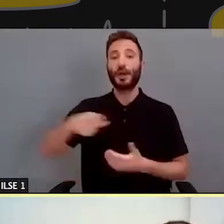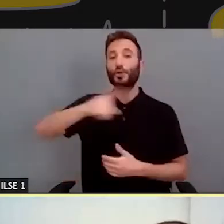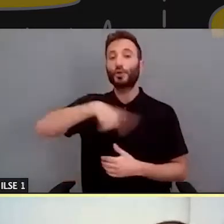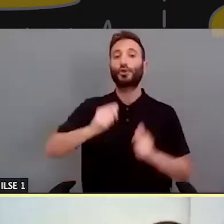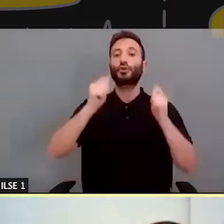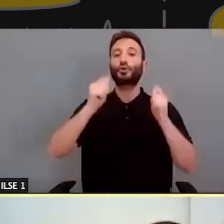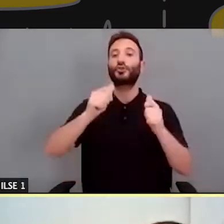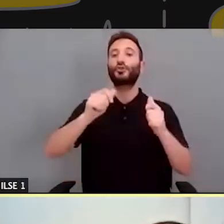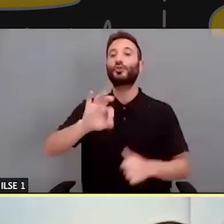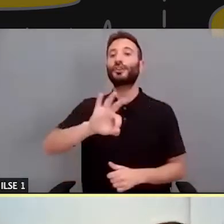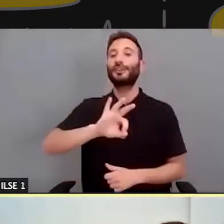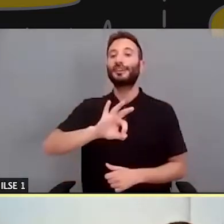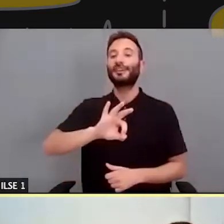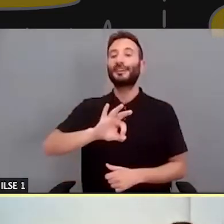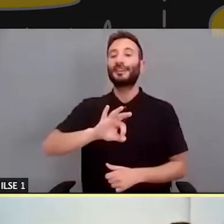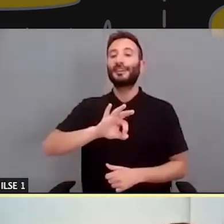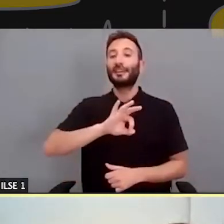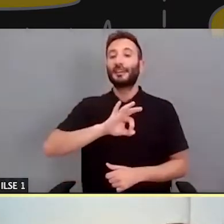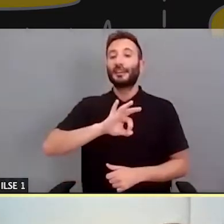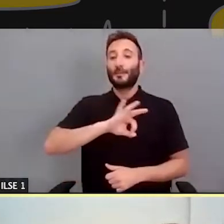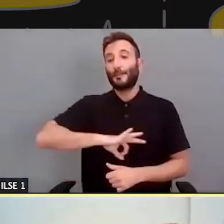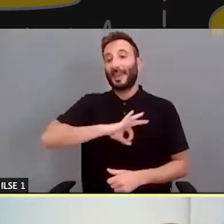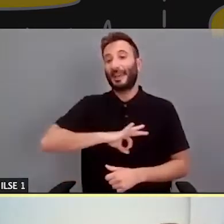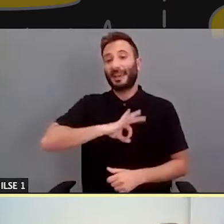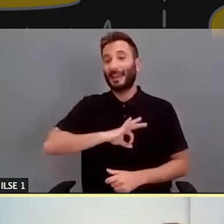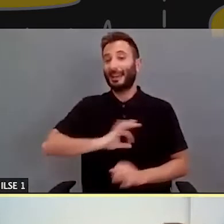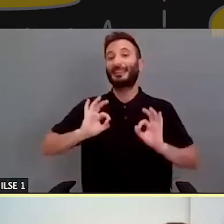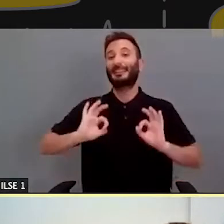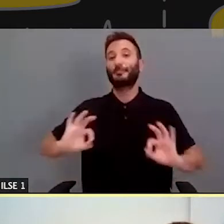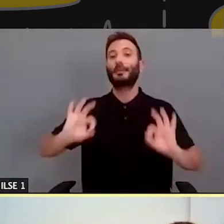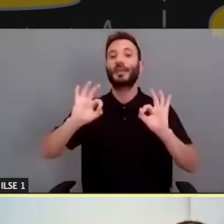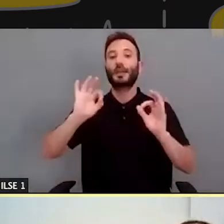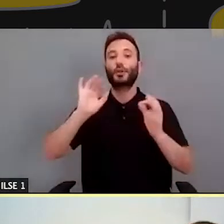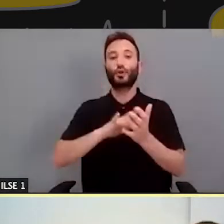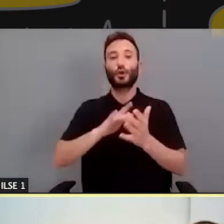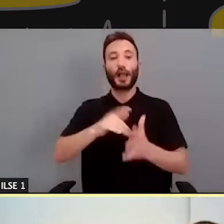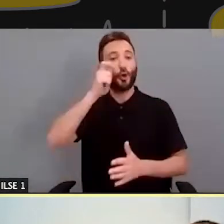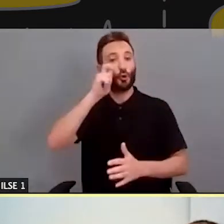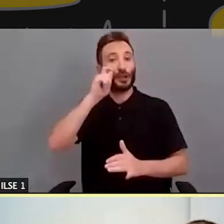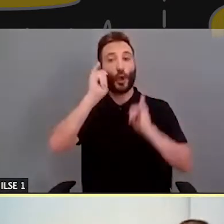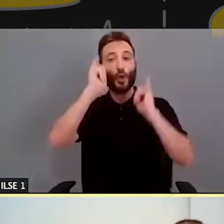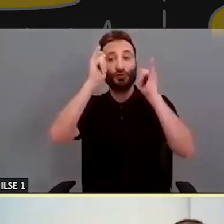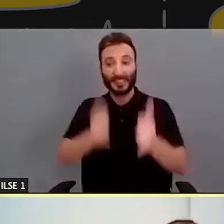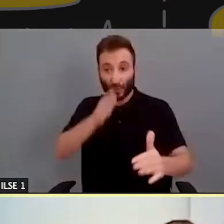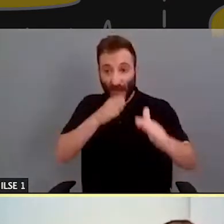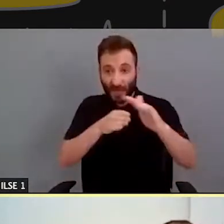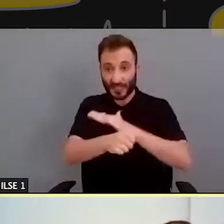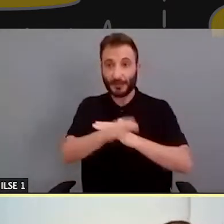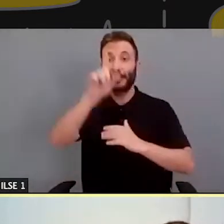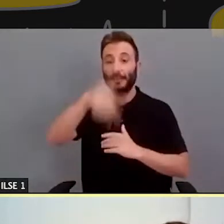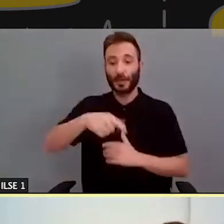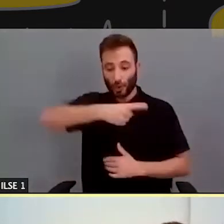especial de los Accessible Tourist Destination, pero nosotros también cada año